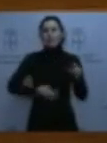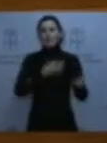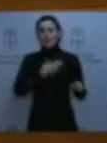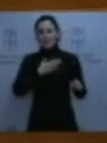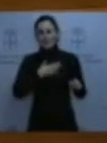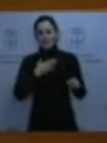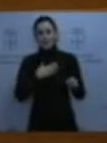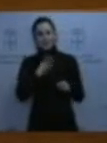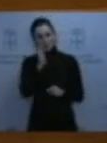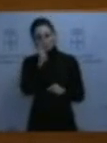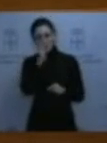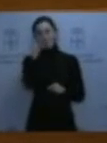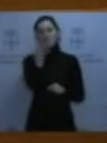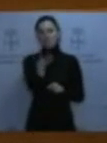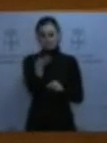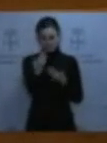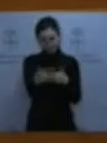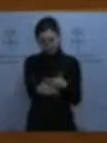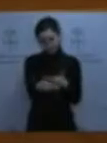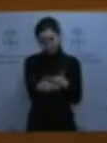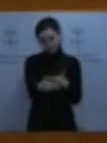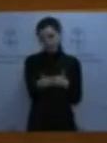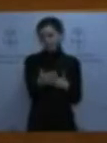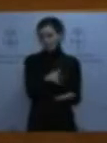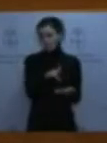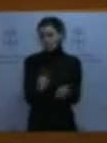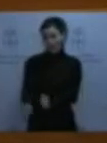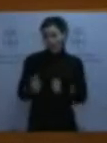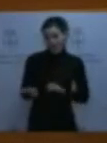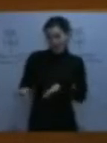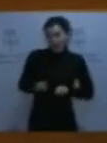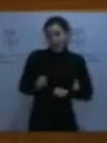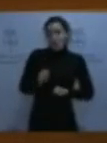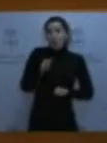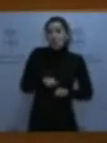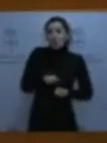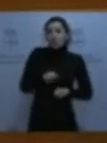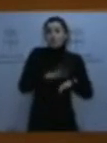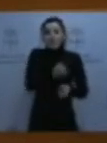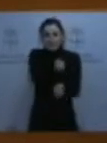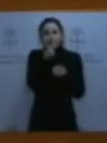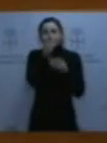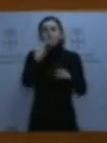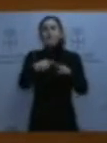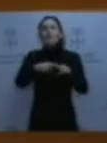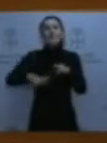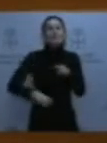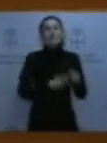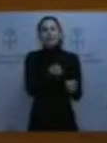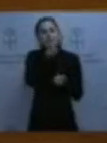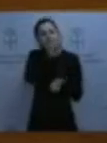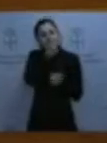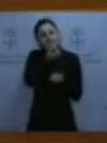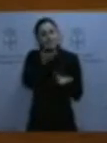la ley establece un plazo de 2 meses desde el nombramiento del cargo. Y, en principio, este incumplimiento, la sanción